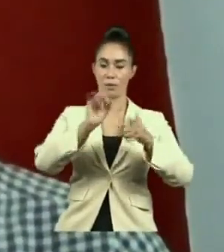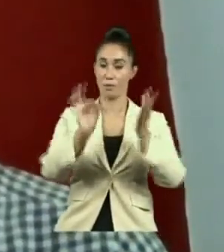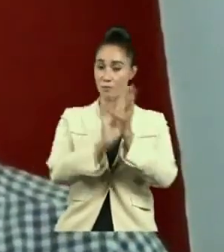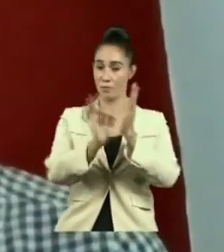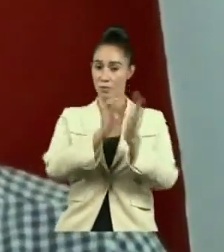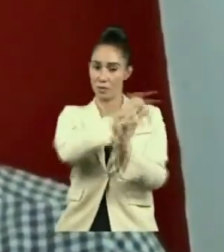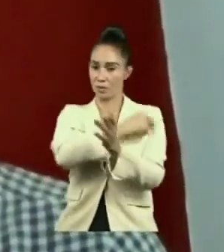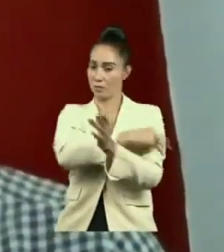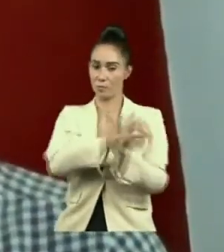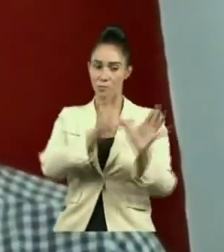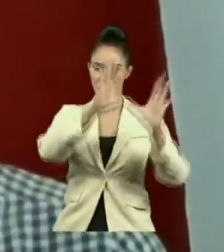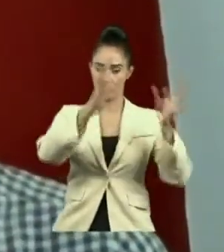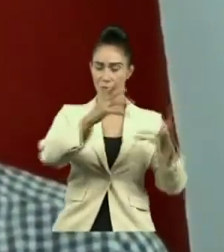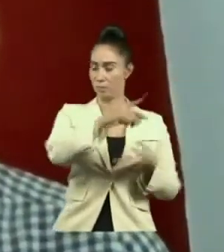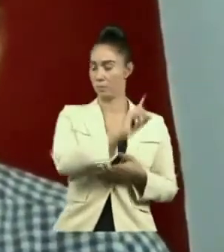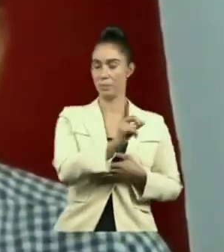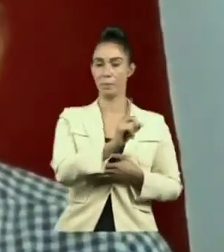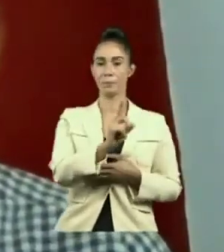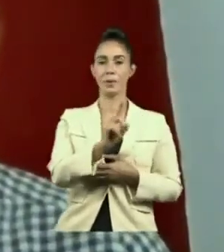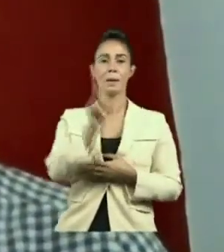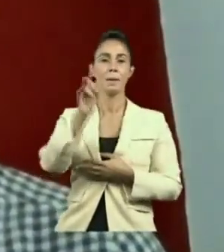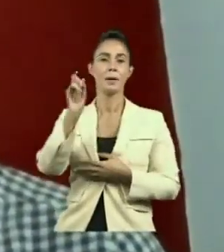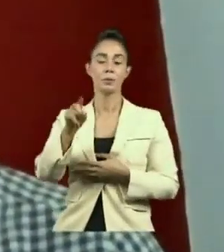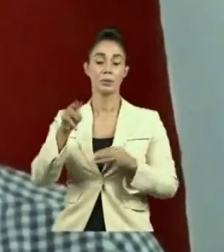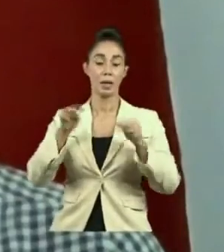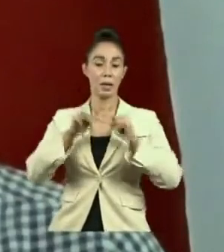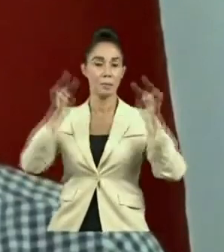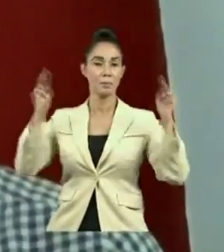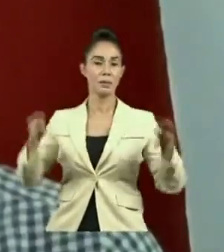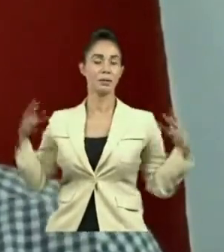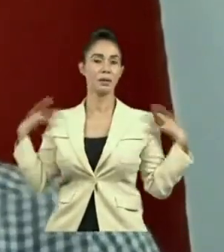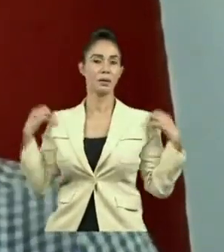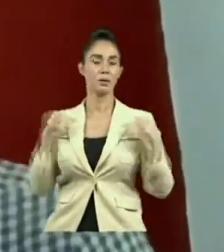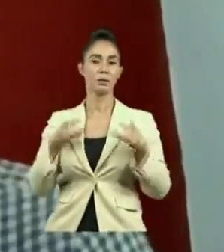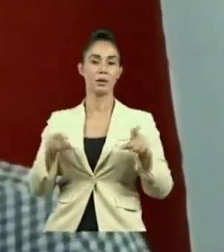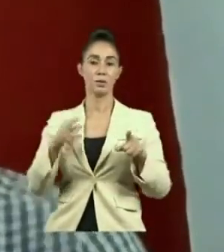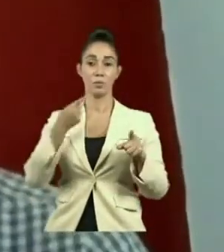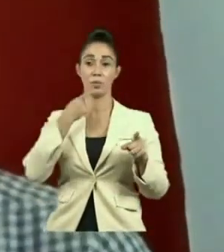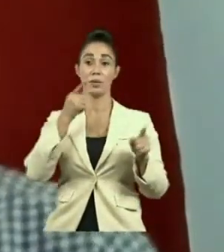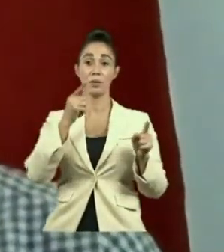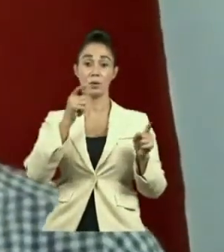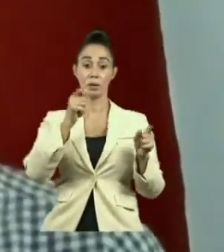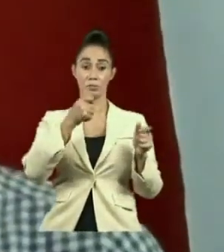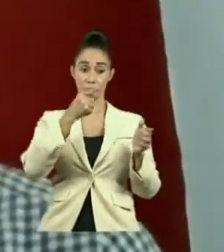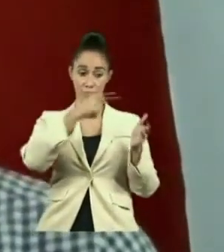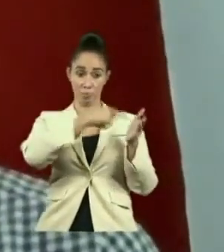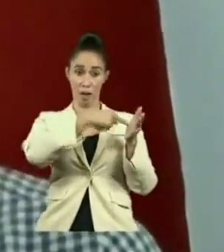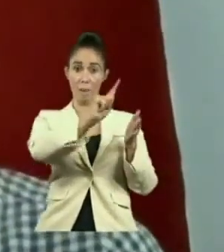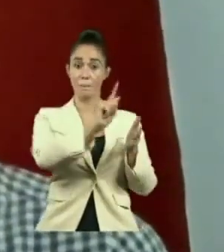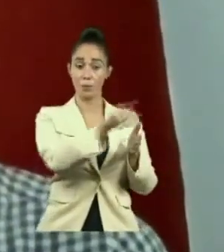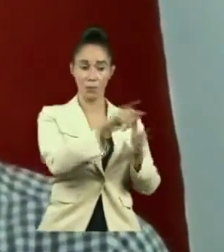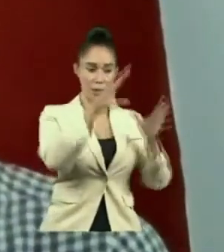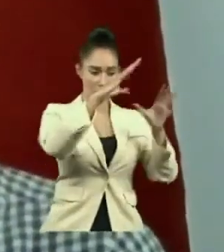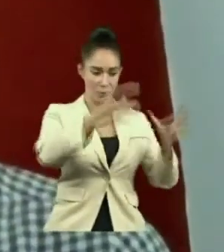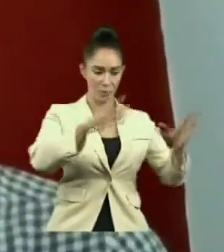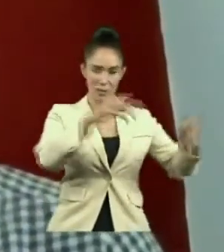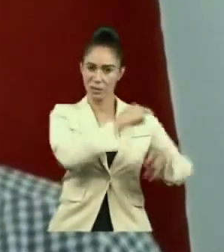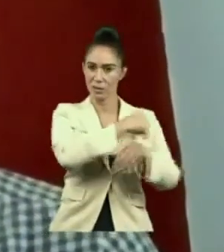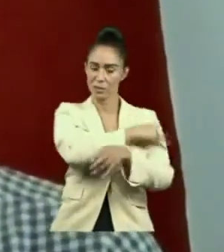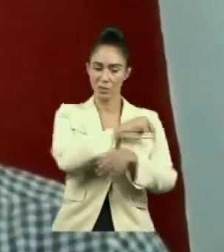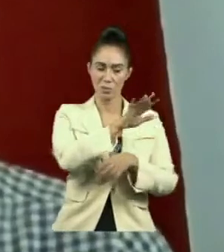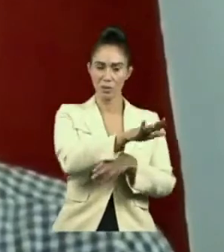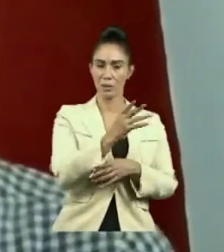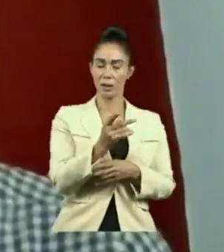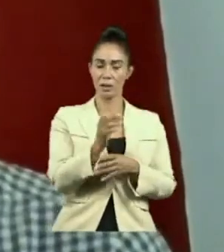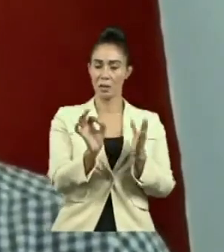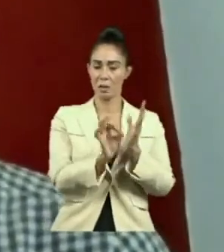dio el ministerio el visto bueno para que se levantara esta construcción con estas condiciones de hecho